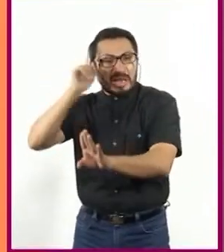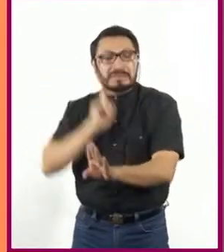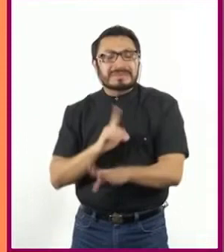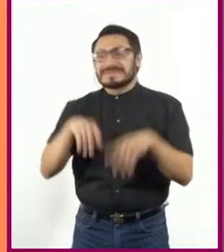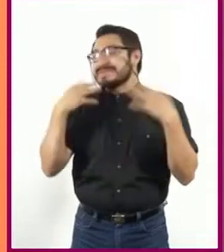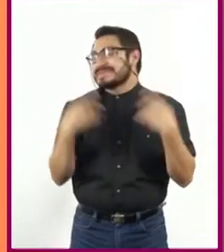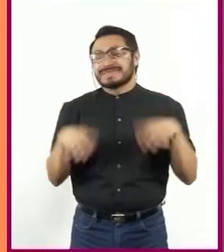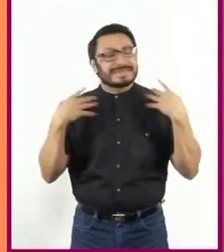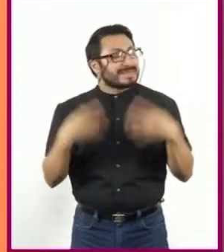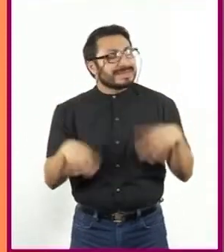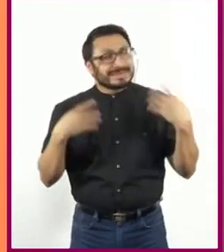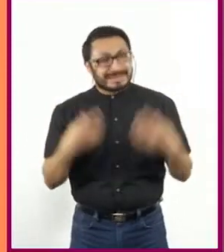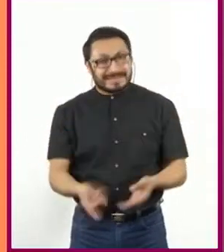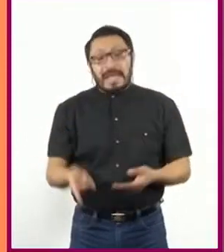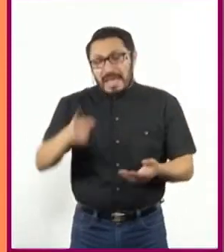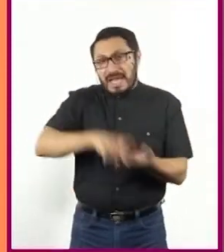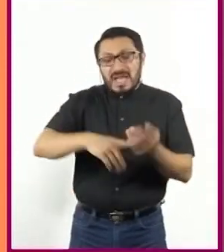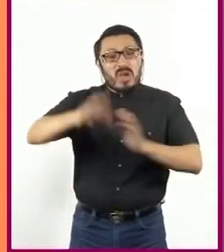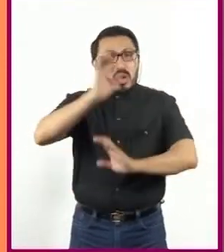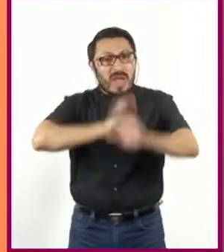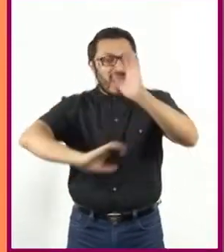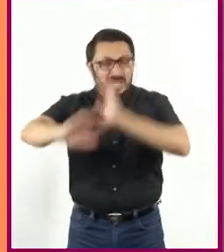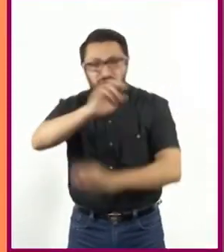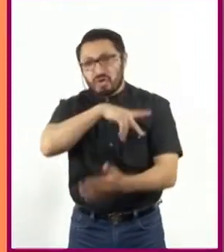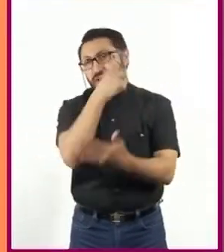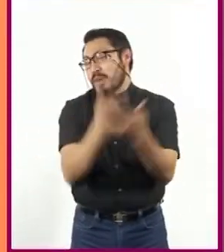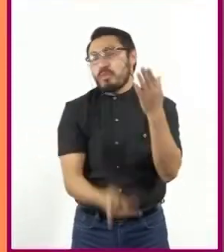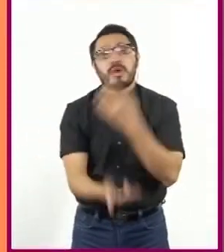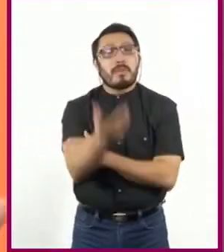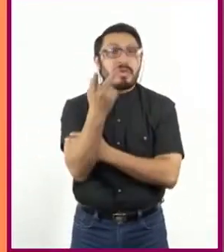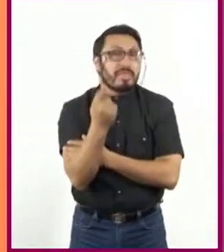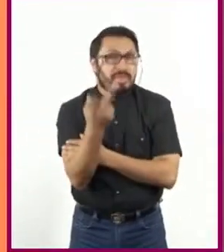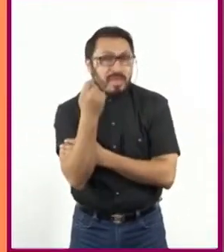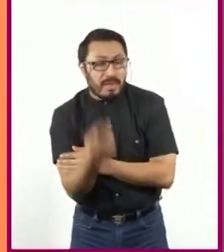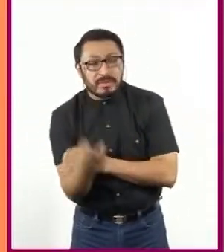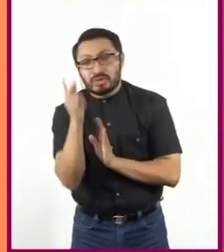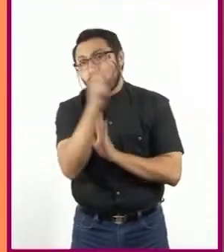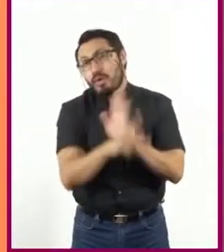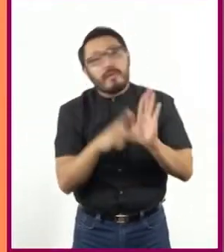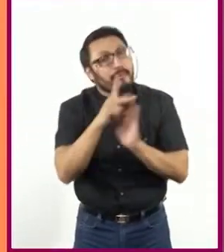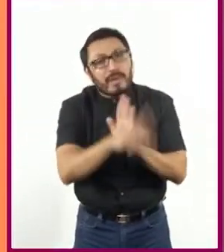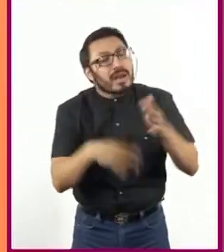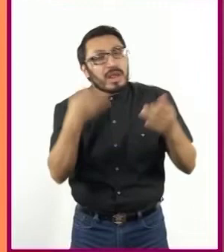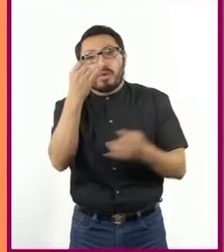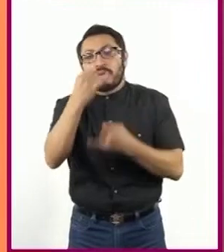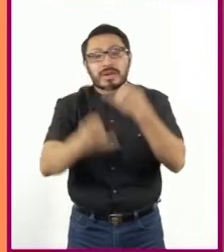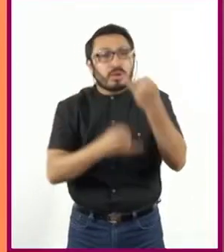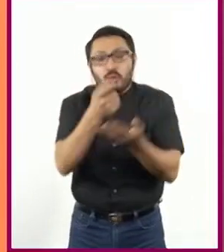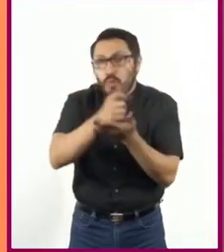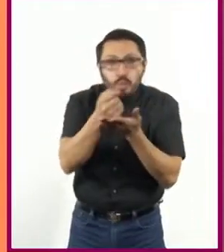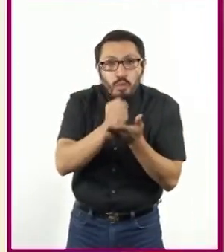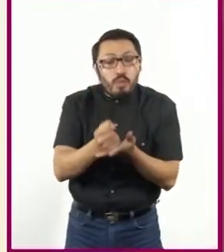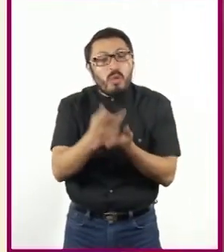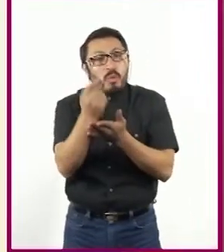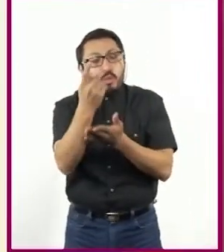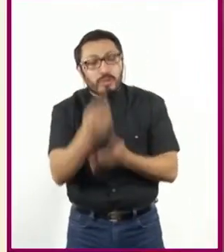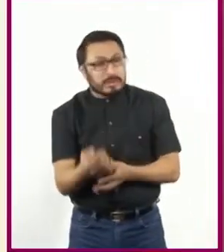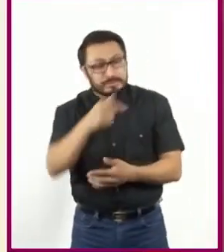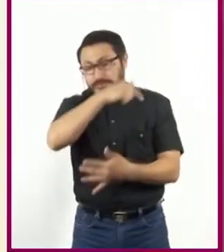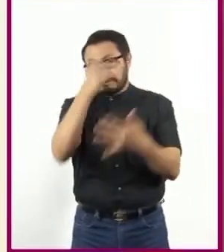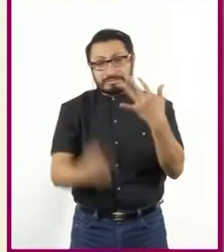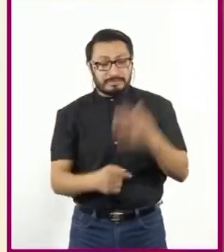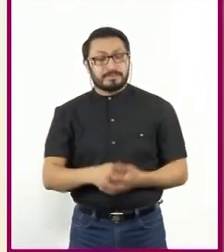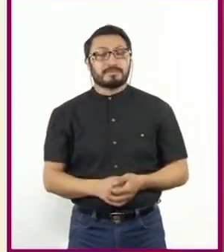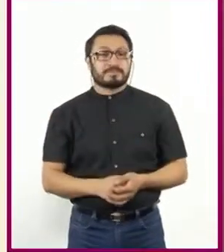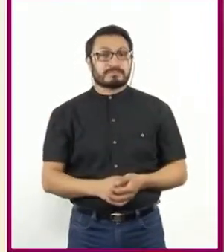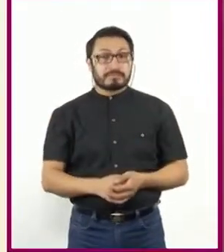hacen patentes en canciones, programas de televisión, películas y videojuegos, entre otros. En varios